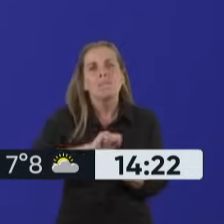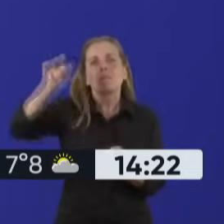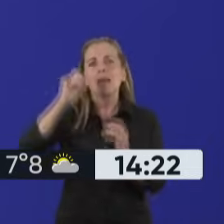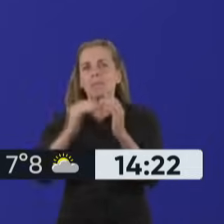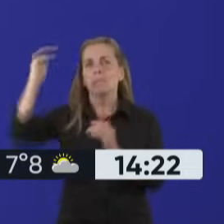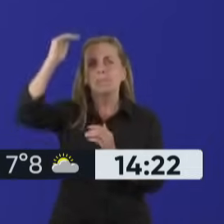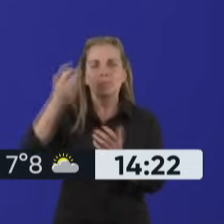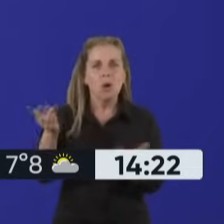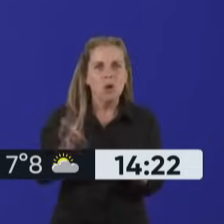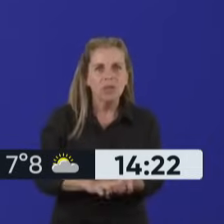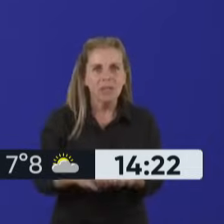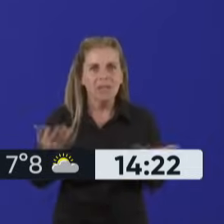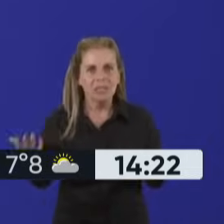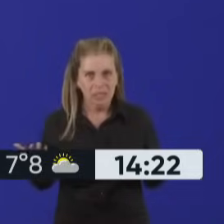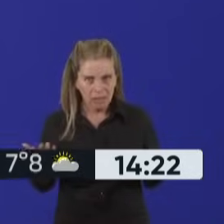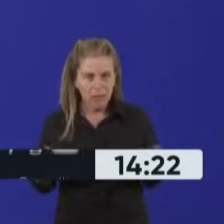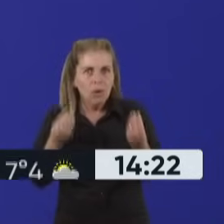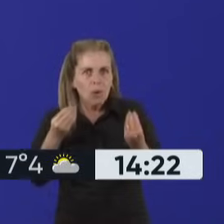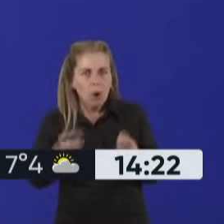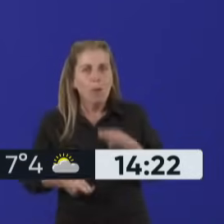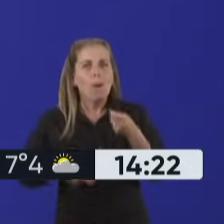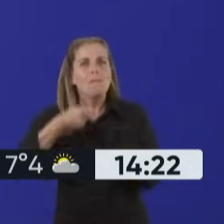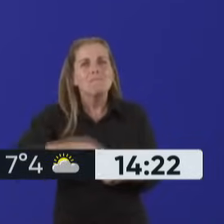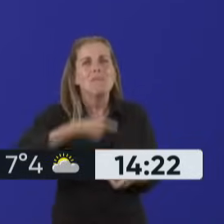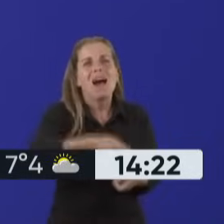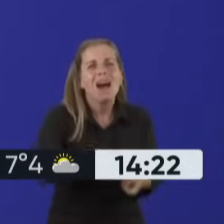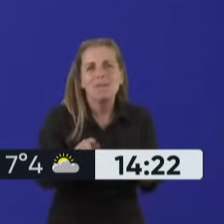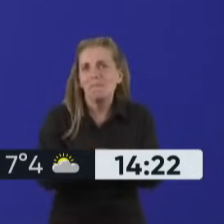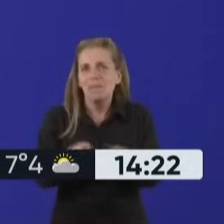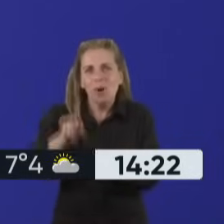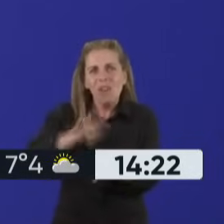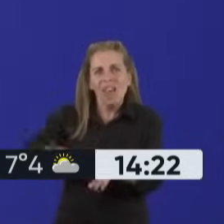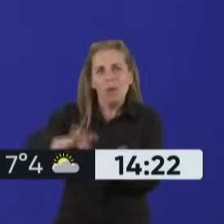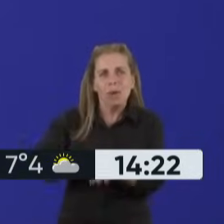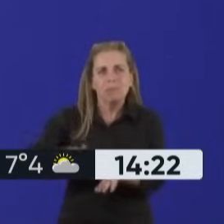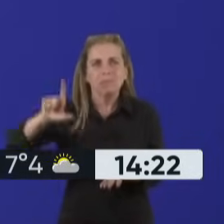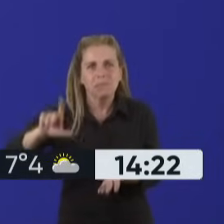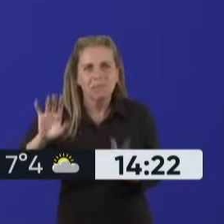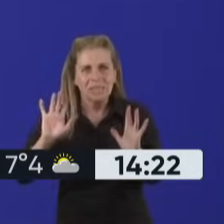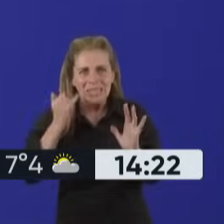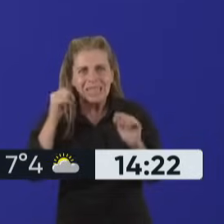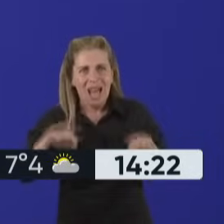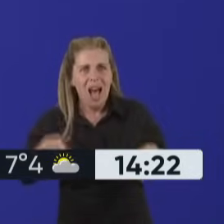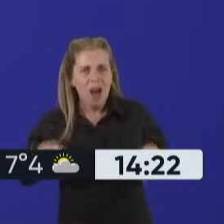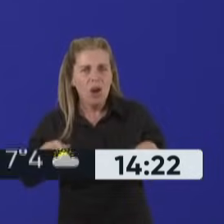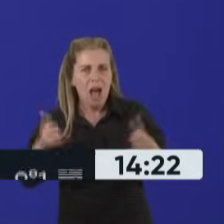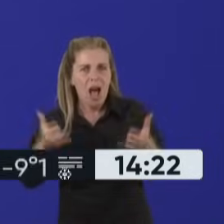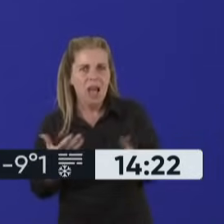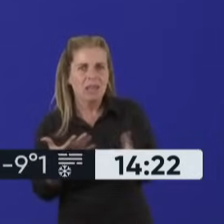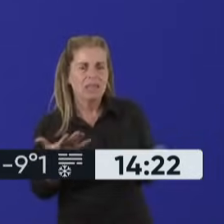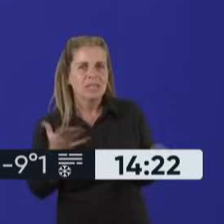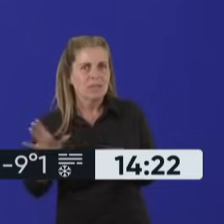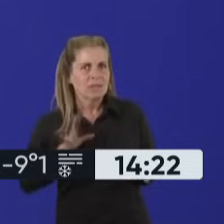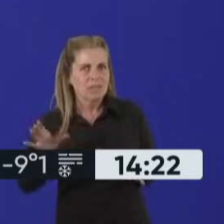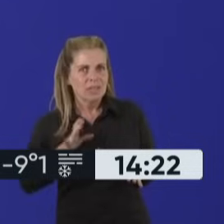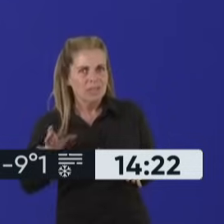Digamos, ¿lo vamos a financiar con endeudamiento en un contexto como el actual, digamos, donde frente al pánico político